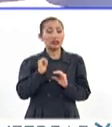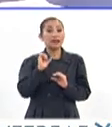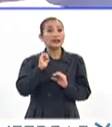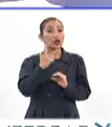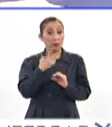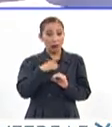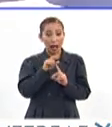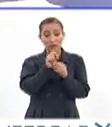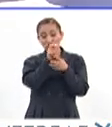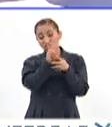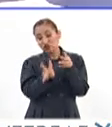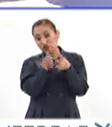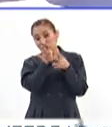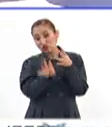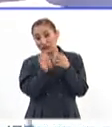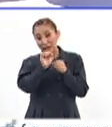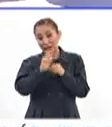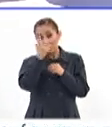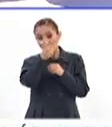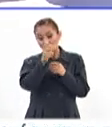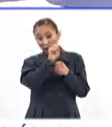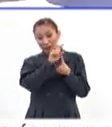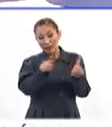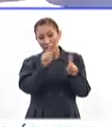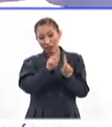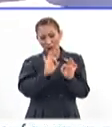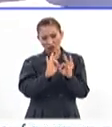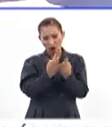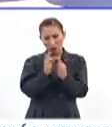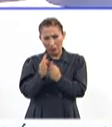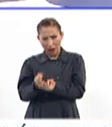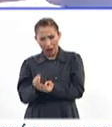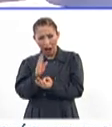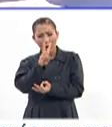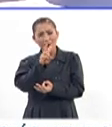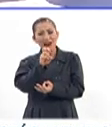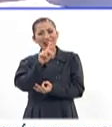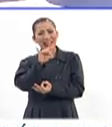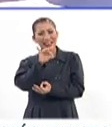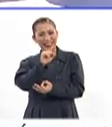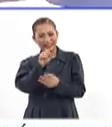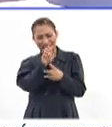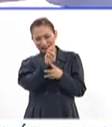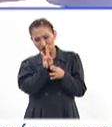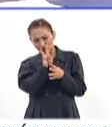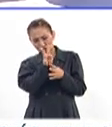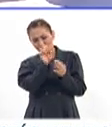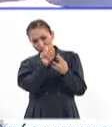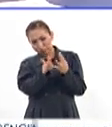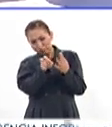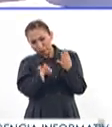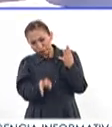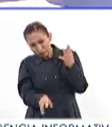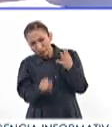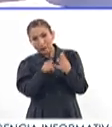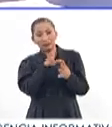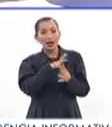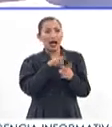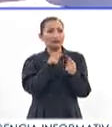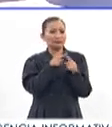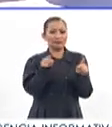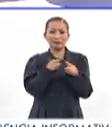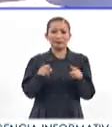ojo, porque hay variantes dentro de esas 68, lo cual implica una verdadera gama